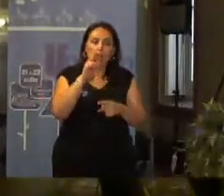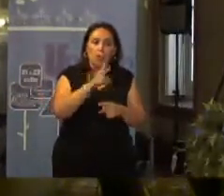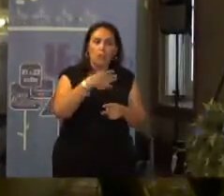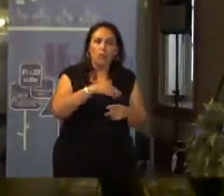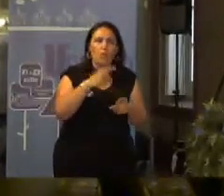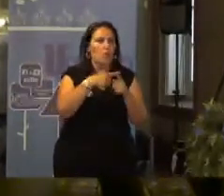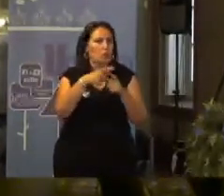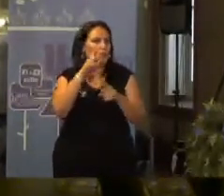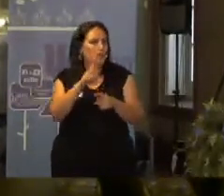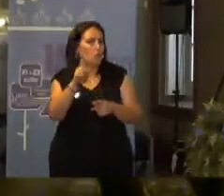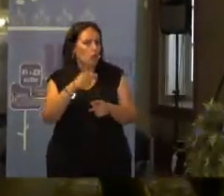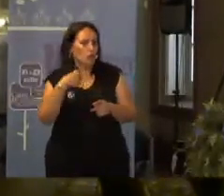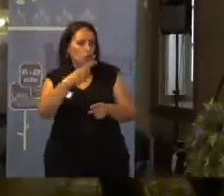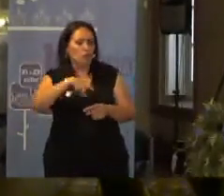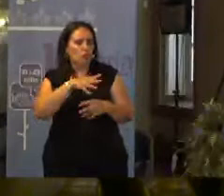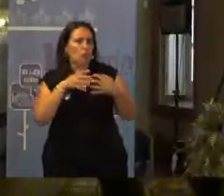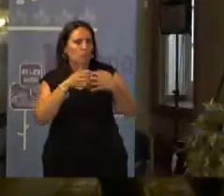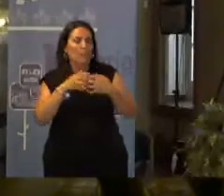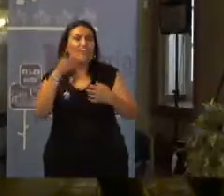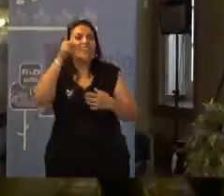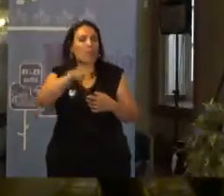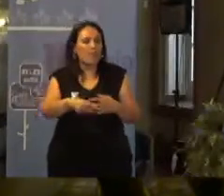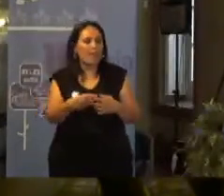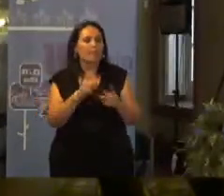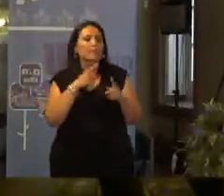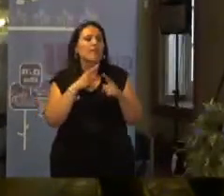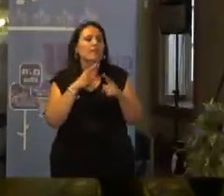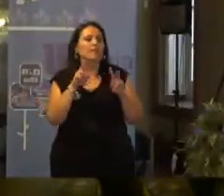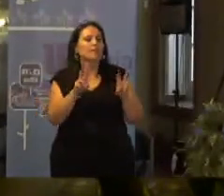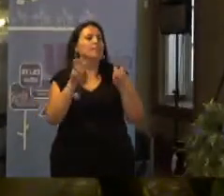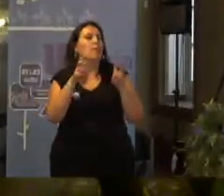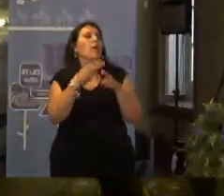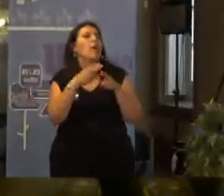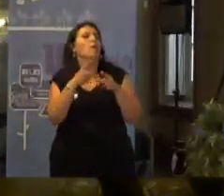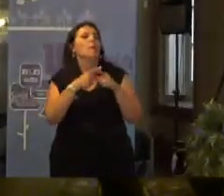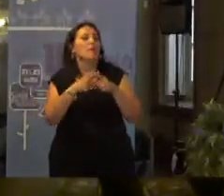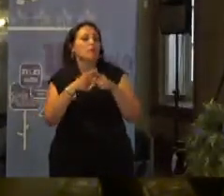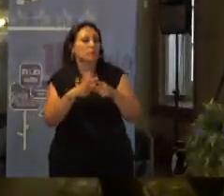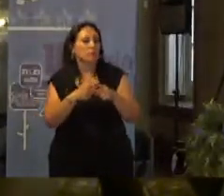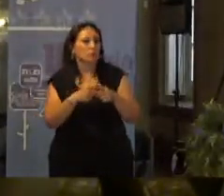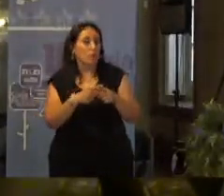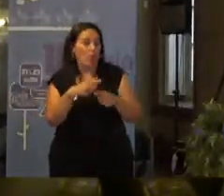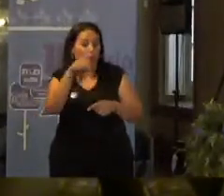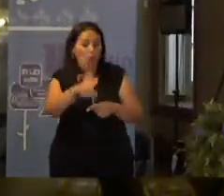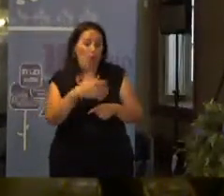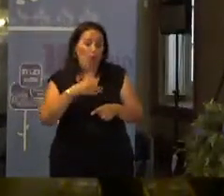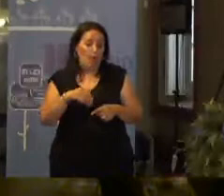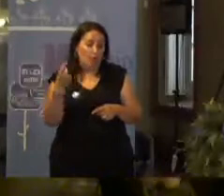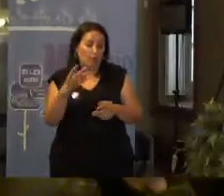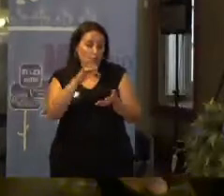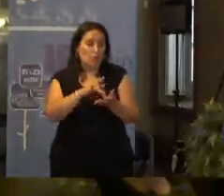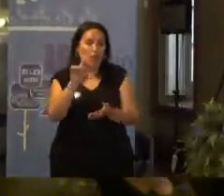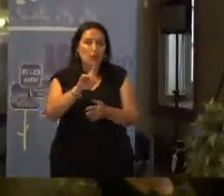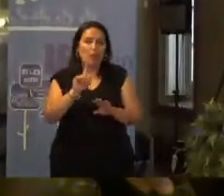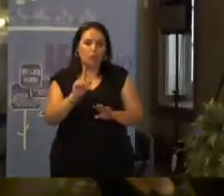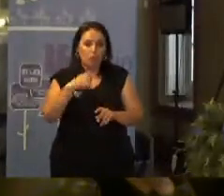o bipartito tamén tería cousas que dicir, que mellor non é o caso a mesa de hoxe. Eu fui unha